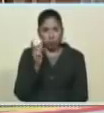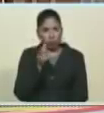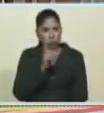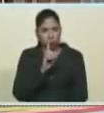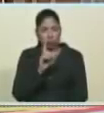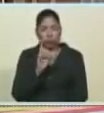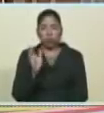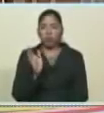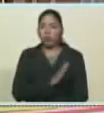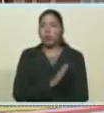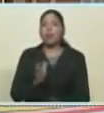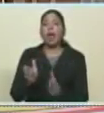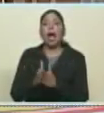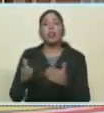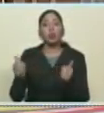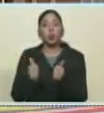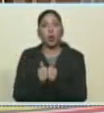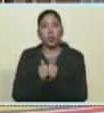Anzoátegui.